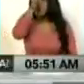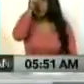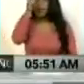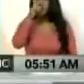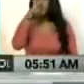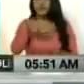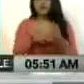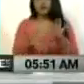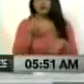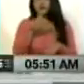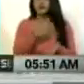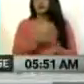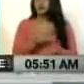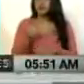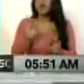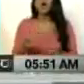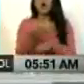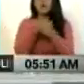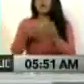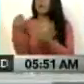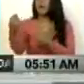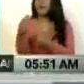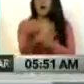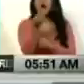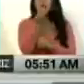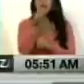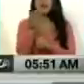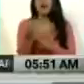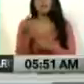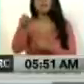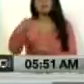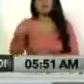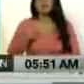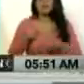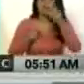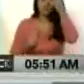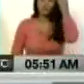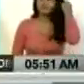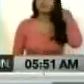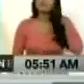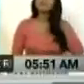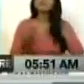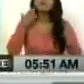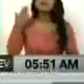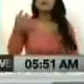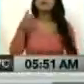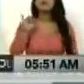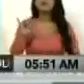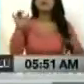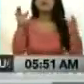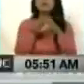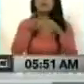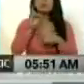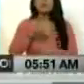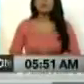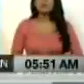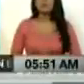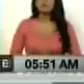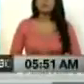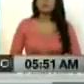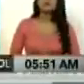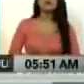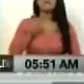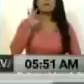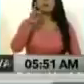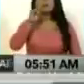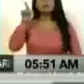gobierno incumple con el bono alimentario para los pensionados. Otra afirmación de opinión que hace el Nacional el día de hoy. Bueno, vemos